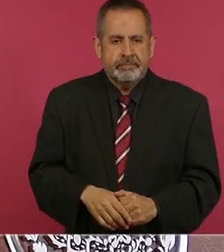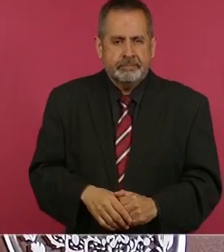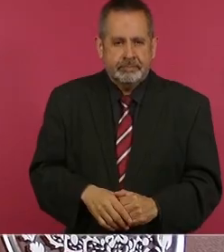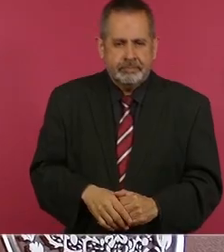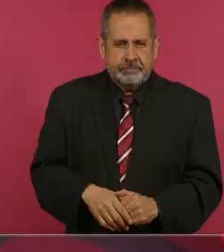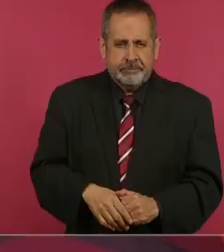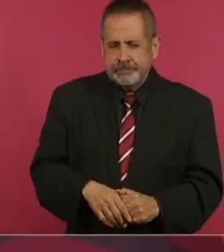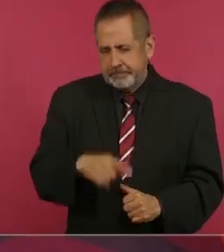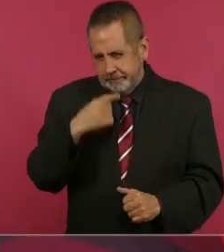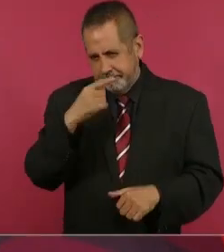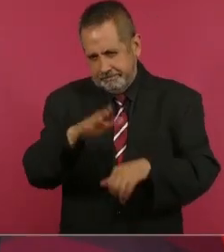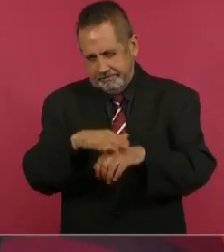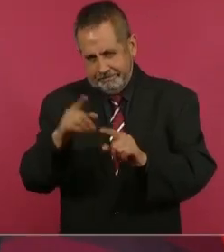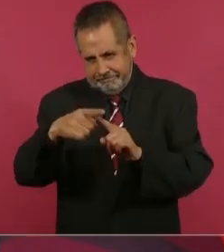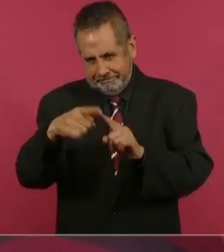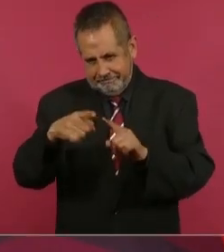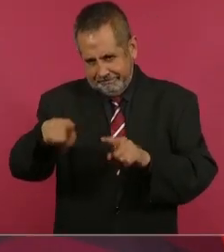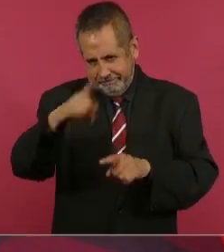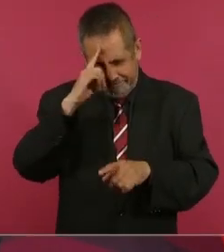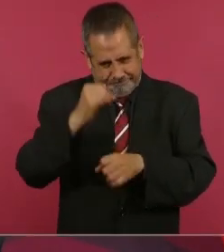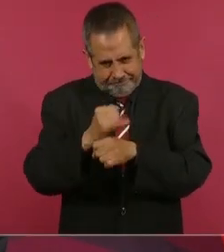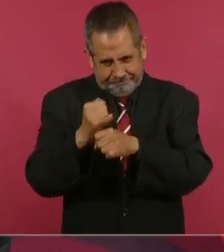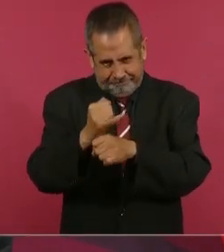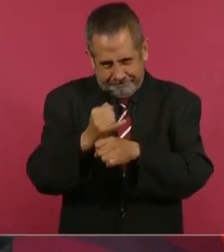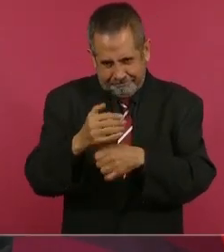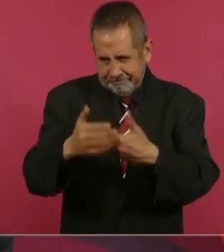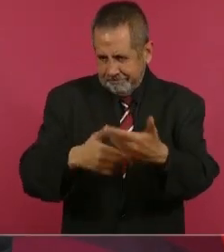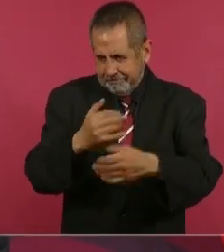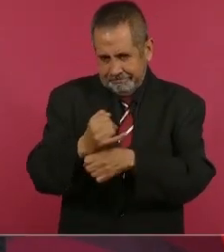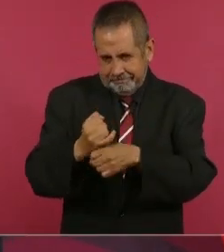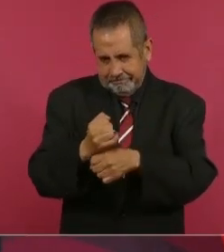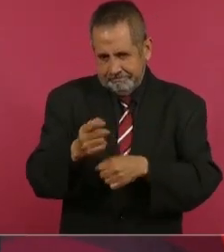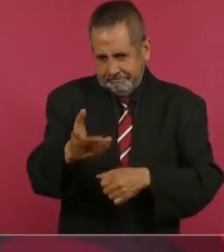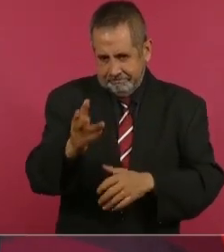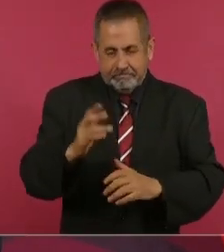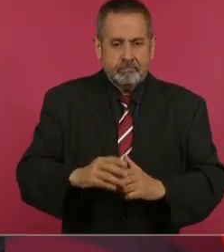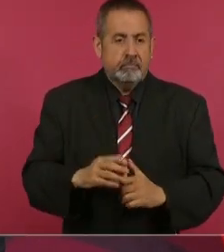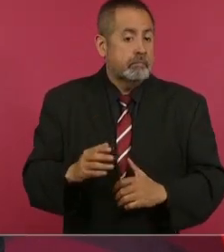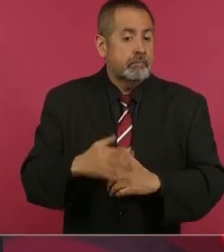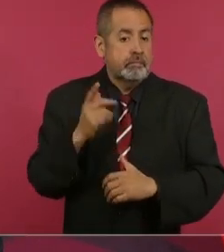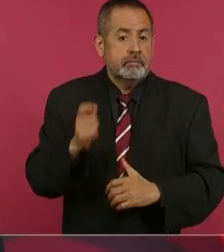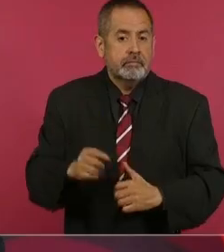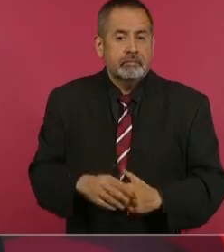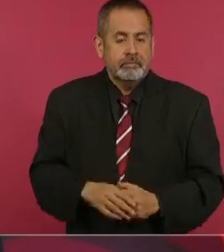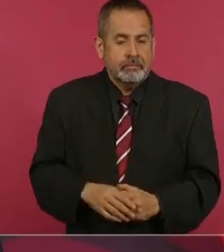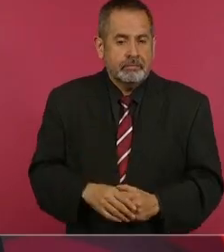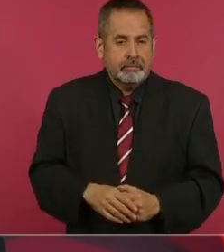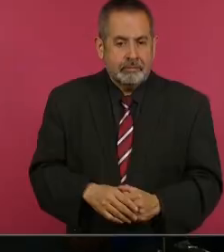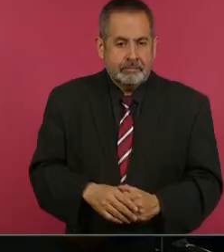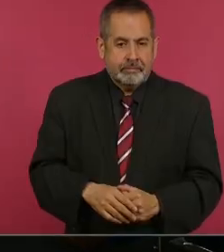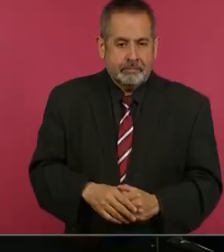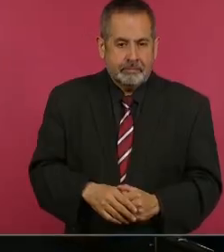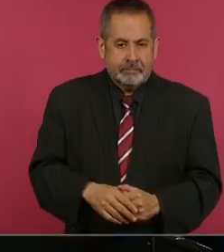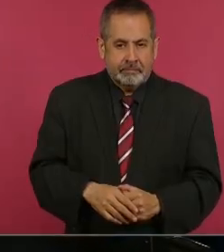Ahí les dejo de tarea esto, que lo investiguen, porque